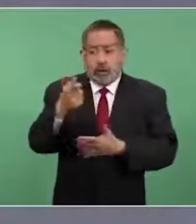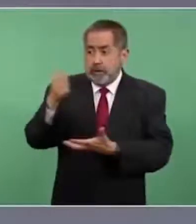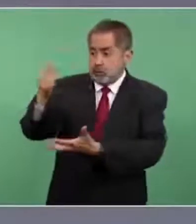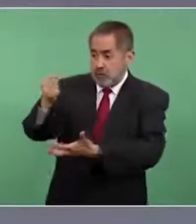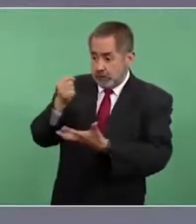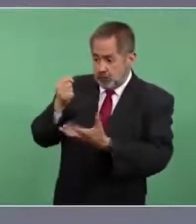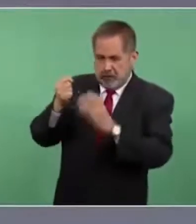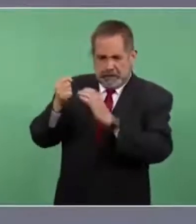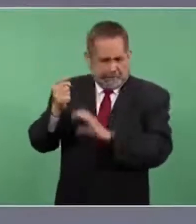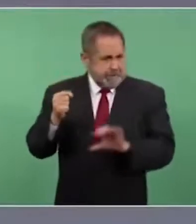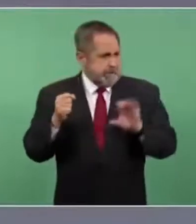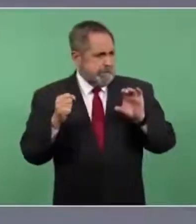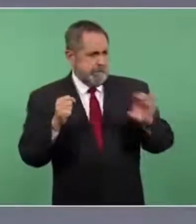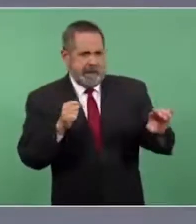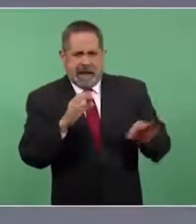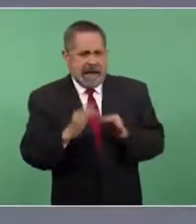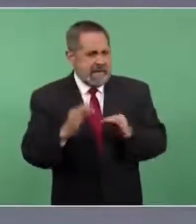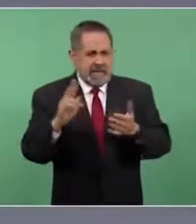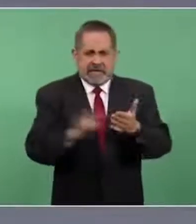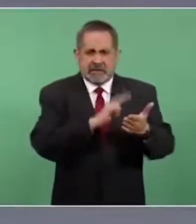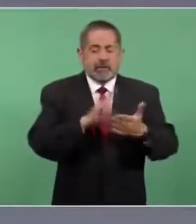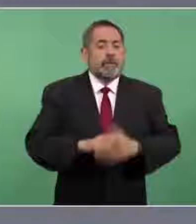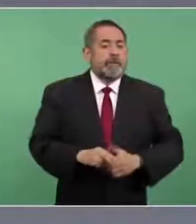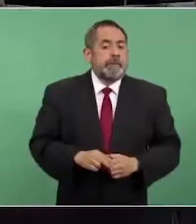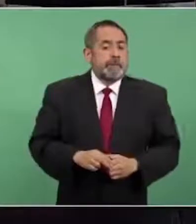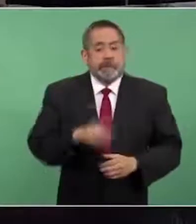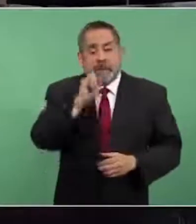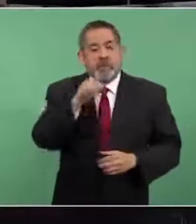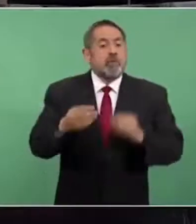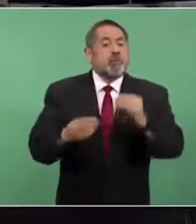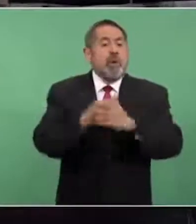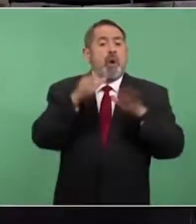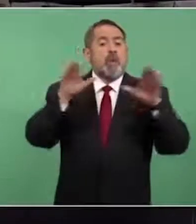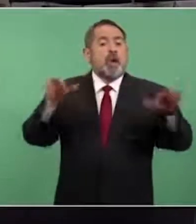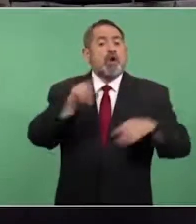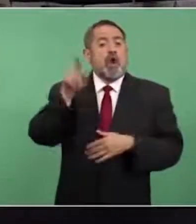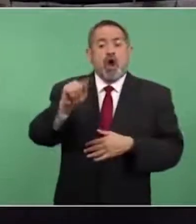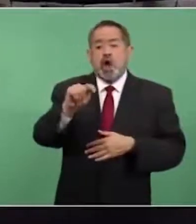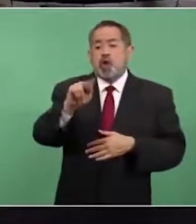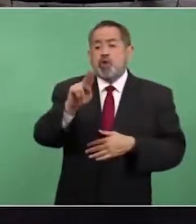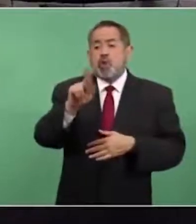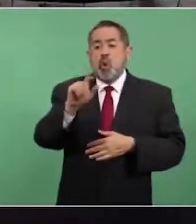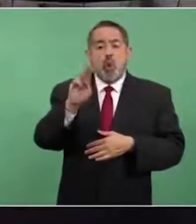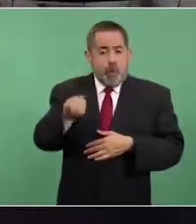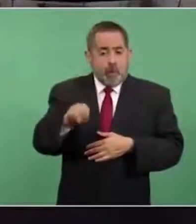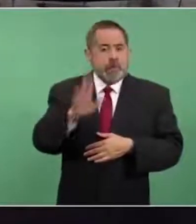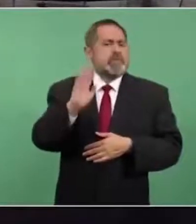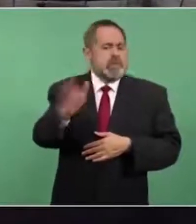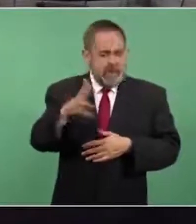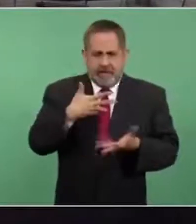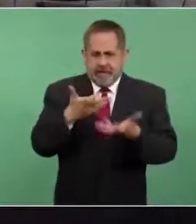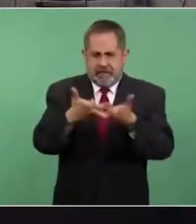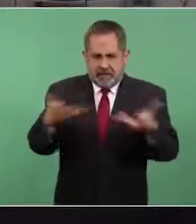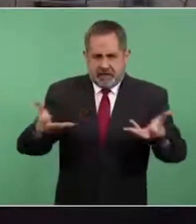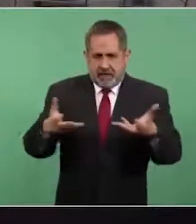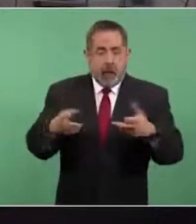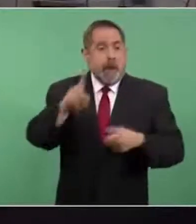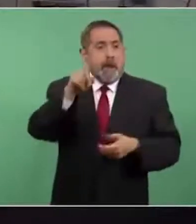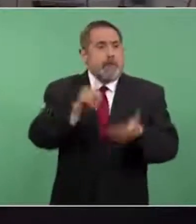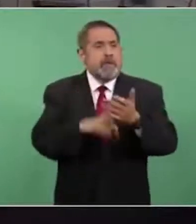público. En cuanto al nuevo aeropuerto de Tulum, ya se cuenta con el terreno,